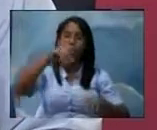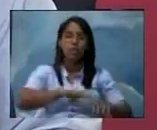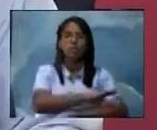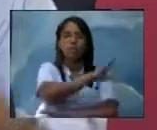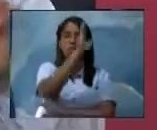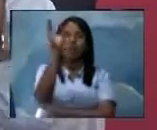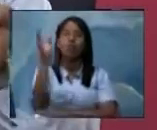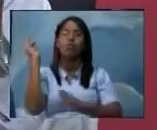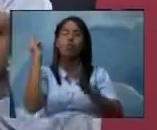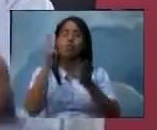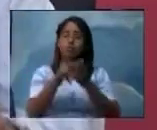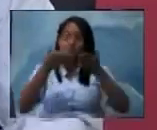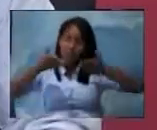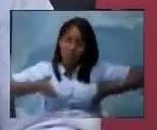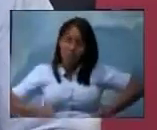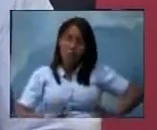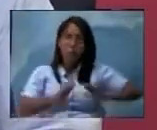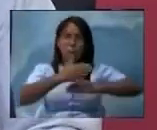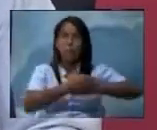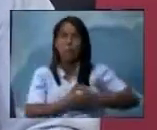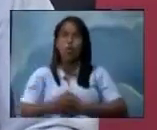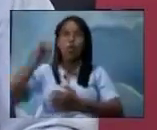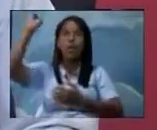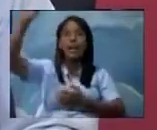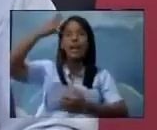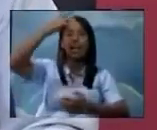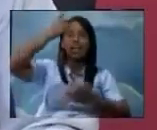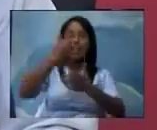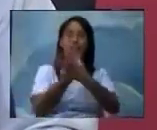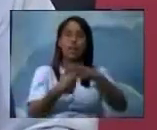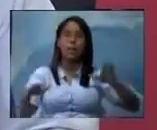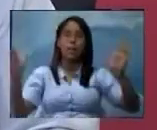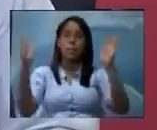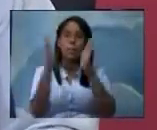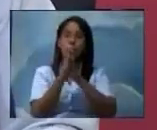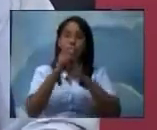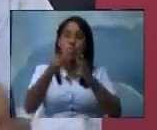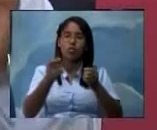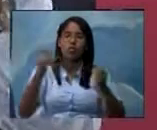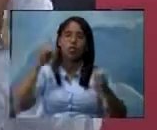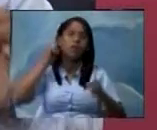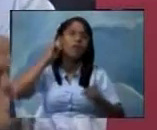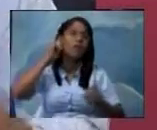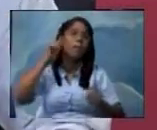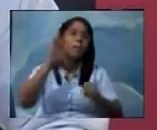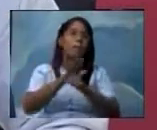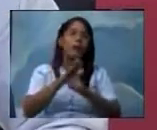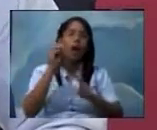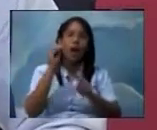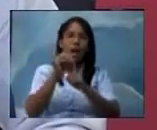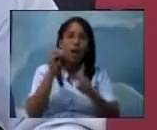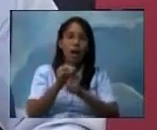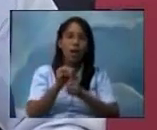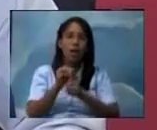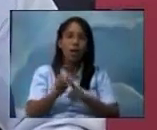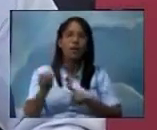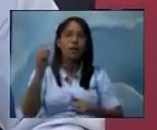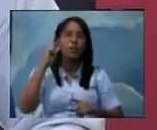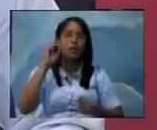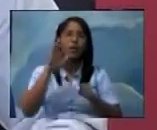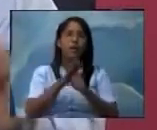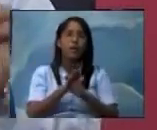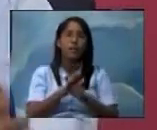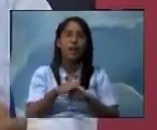cielo. Fue engendrado por obra y gracia del Espíritu Santo en una virgen llamada María,